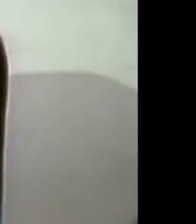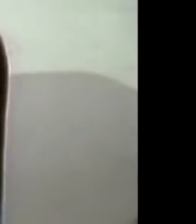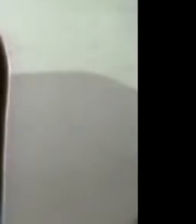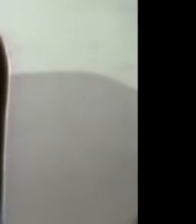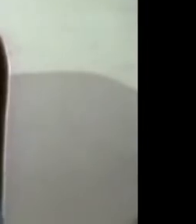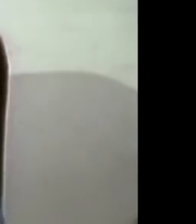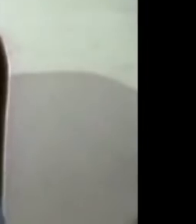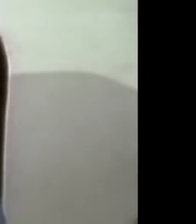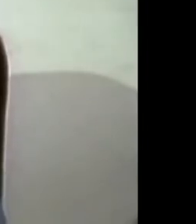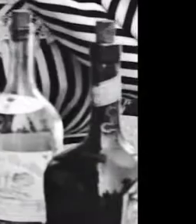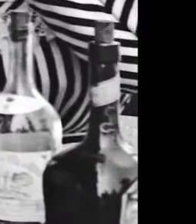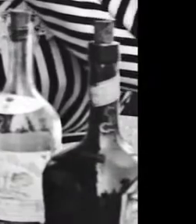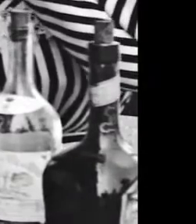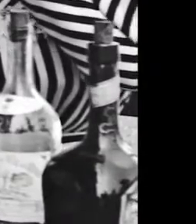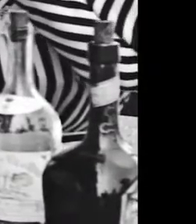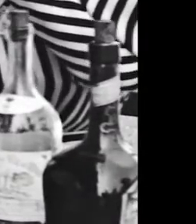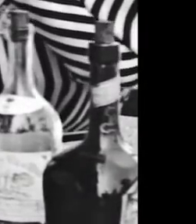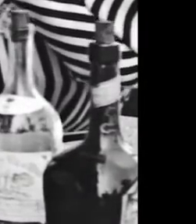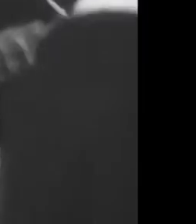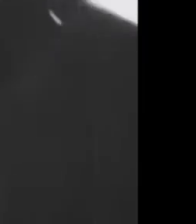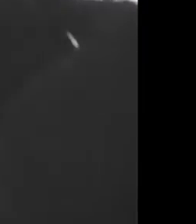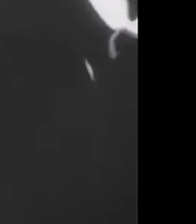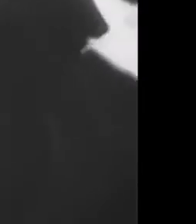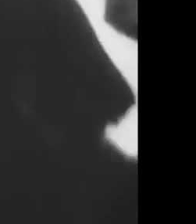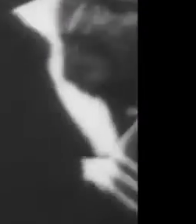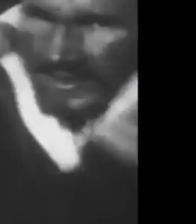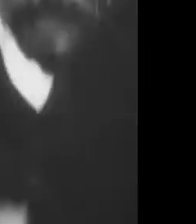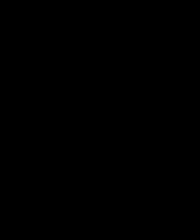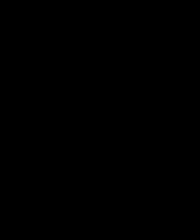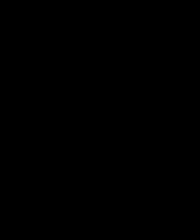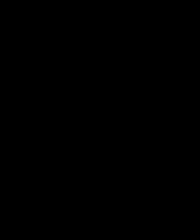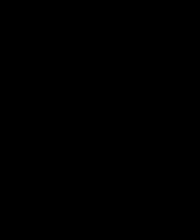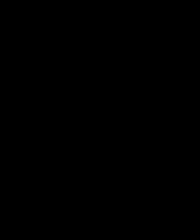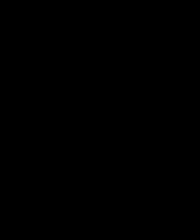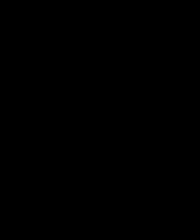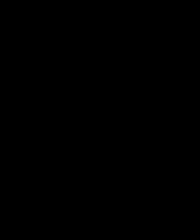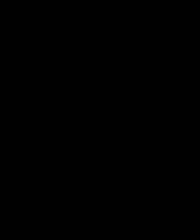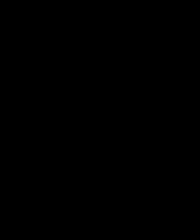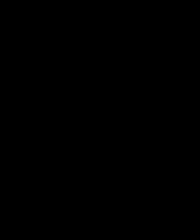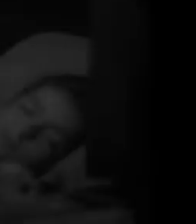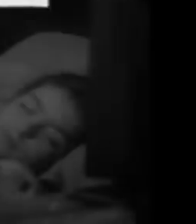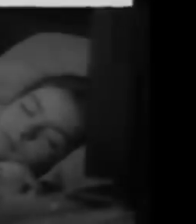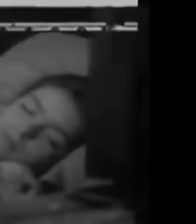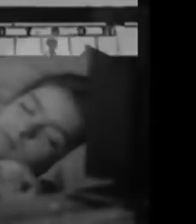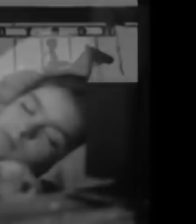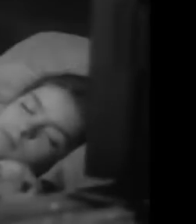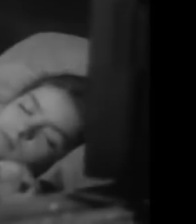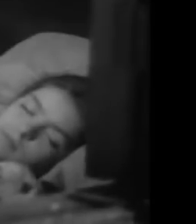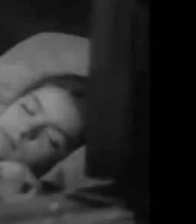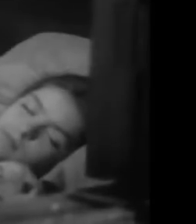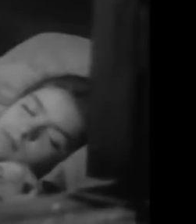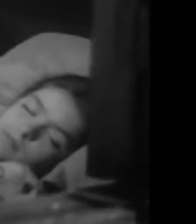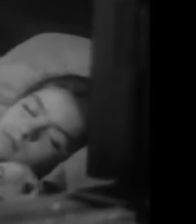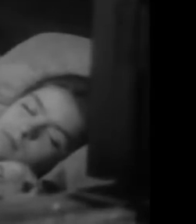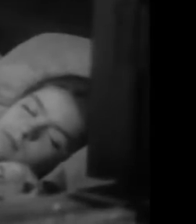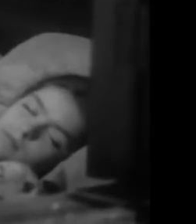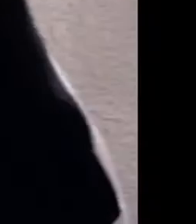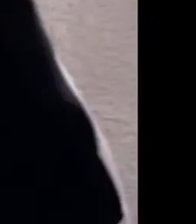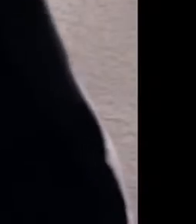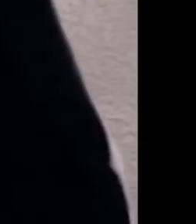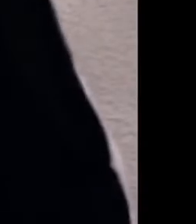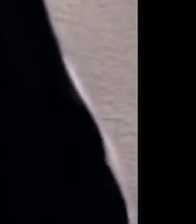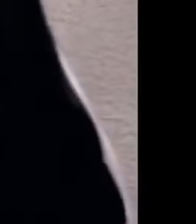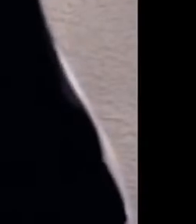vida. El cine es un medio de revolución de las conciencias. Capital 21 trae para ti una revisión